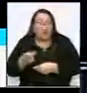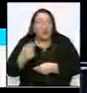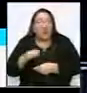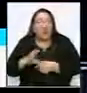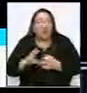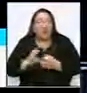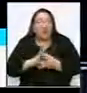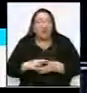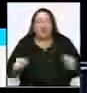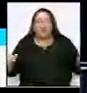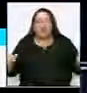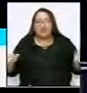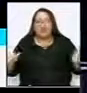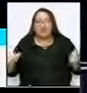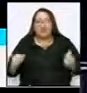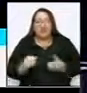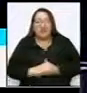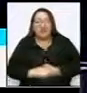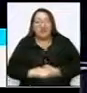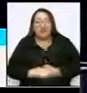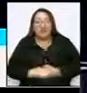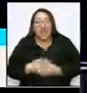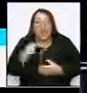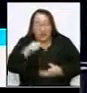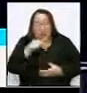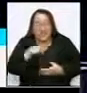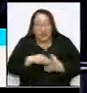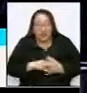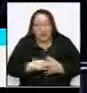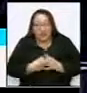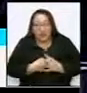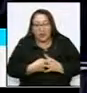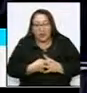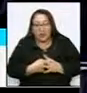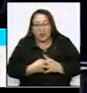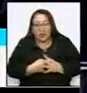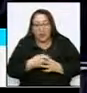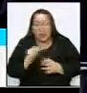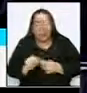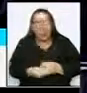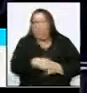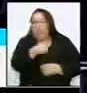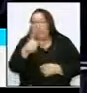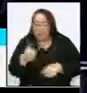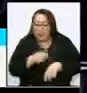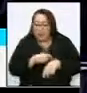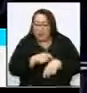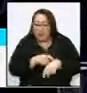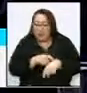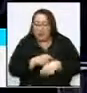disolución. Y ahí viene la otra etapa.